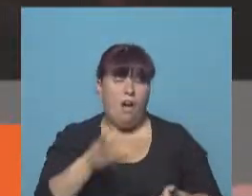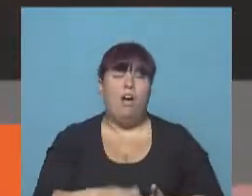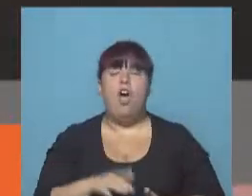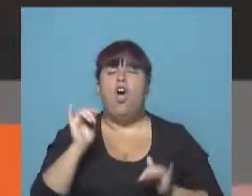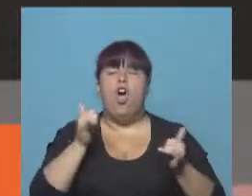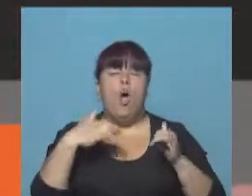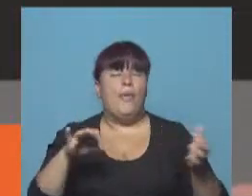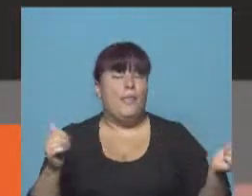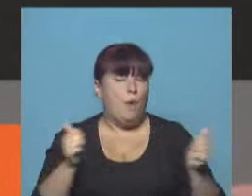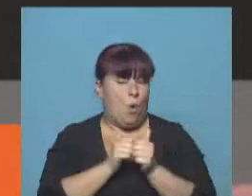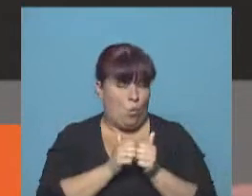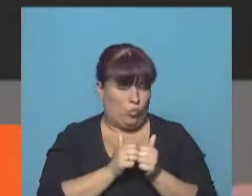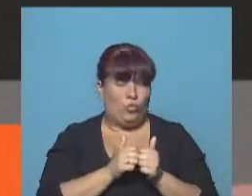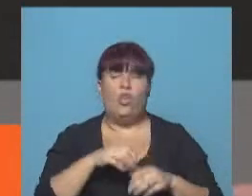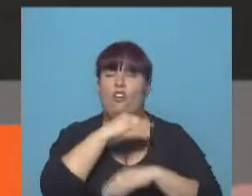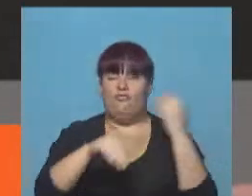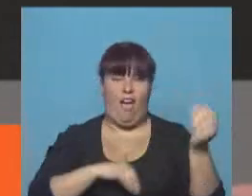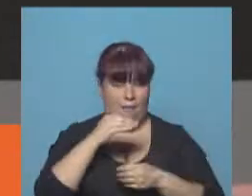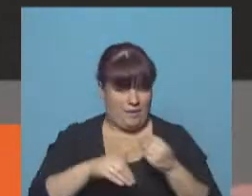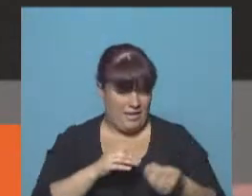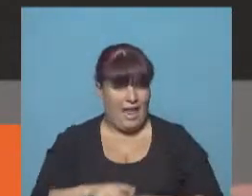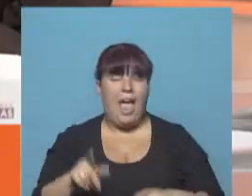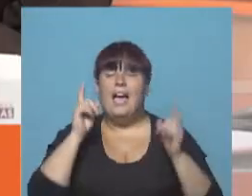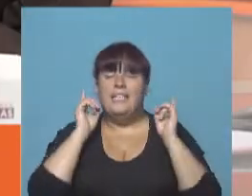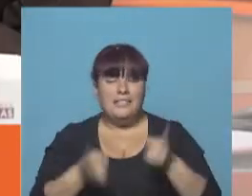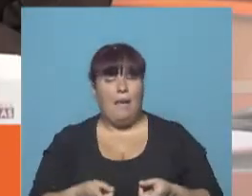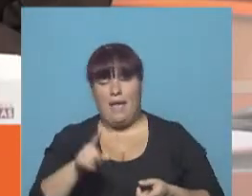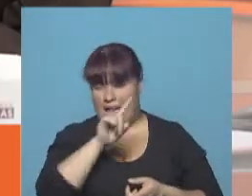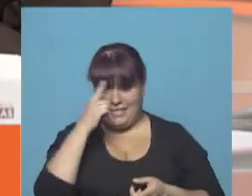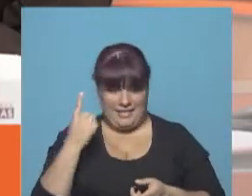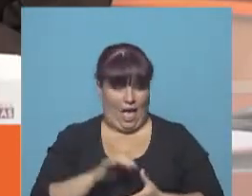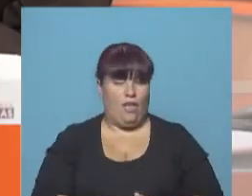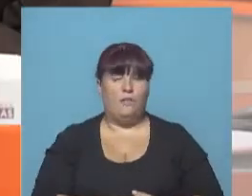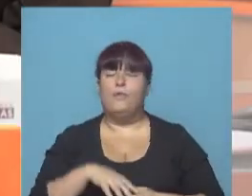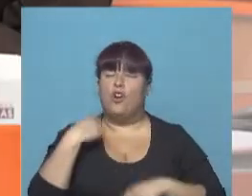ser acompañado responsablemente por su familia y también por el Estado.